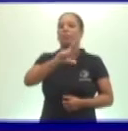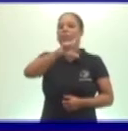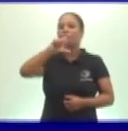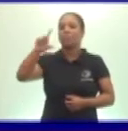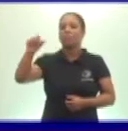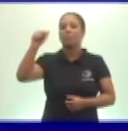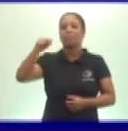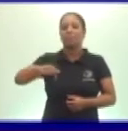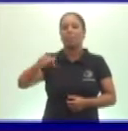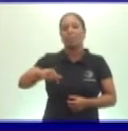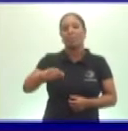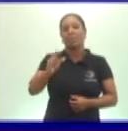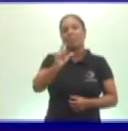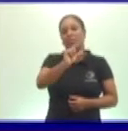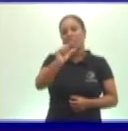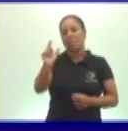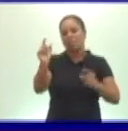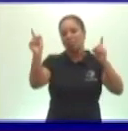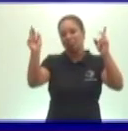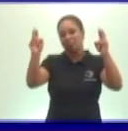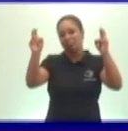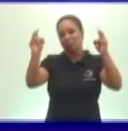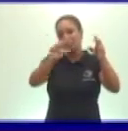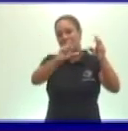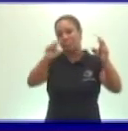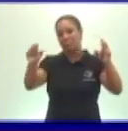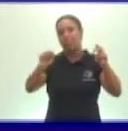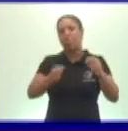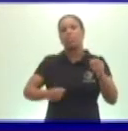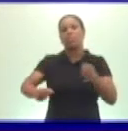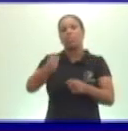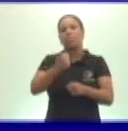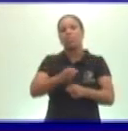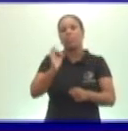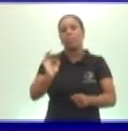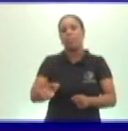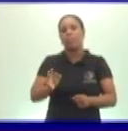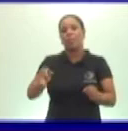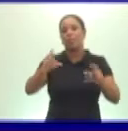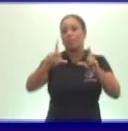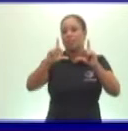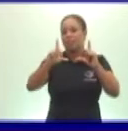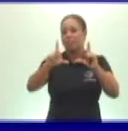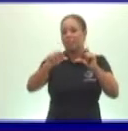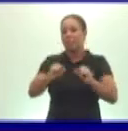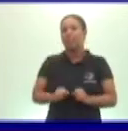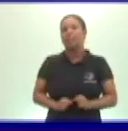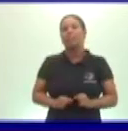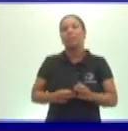estos términos. Por lo tanto, utilizando las mismas fichas que